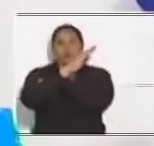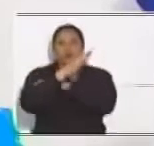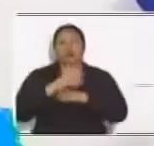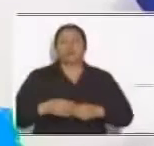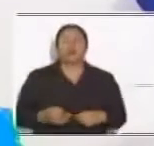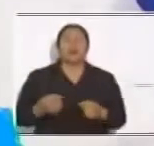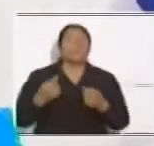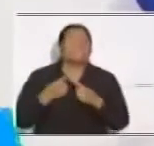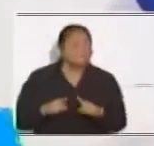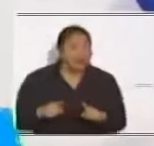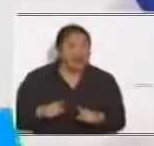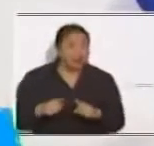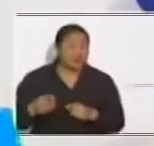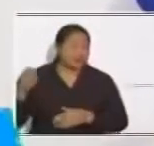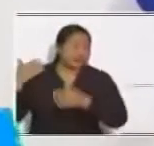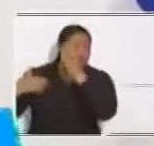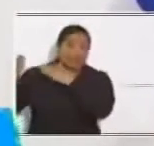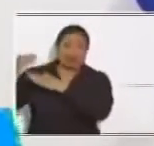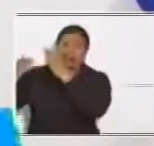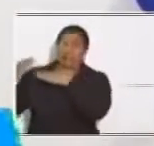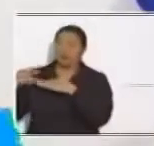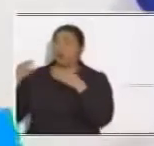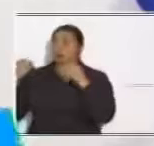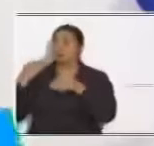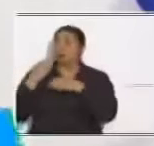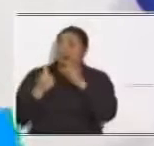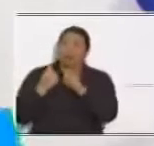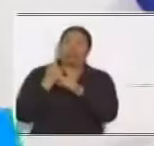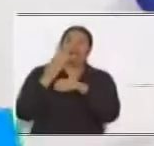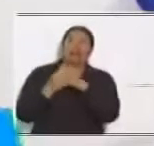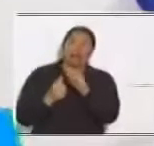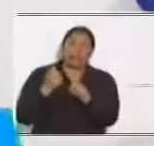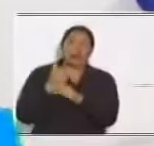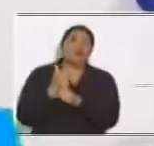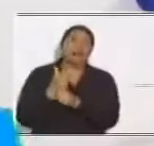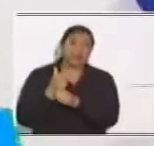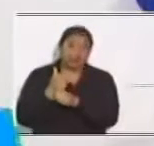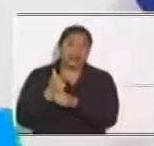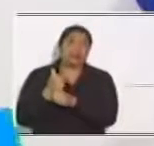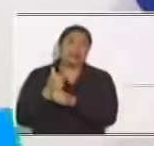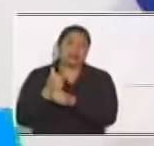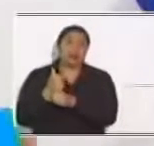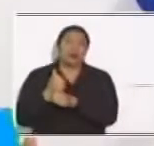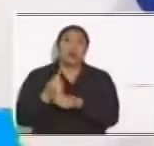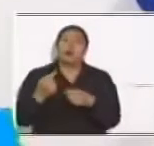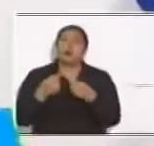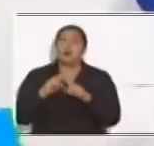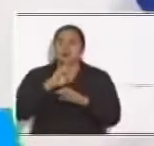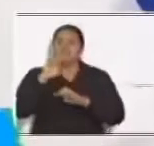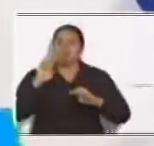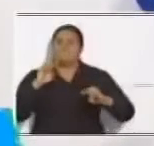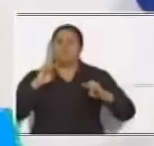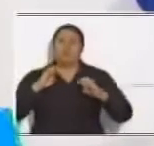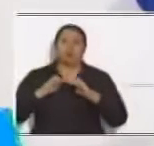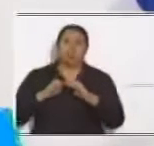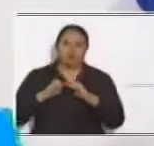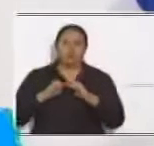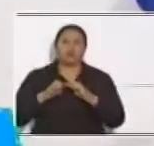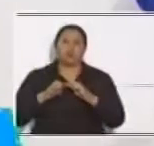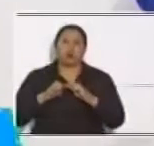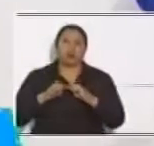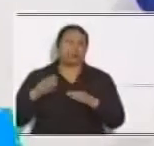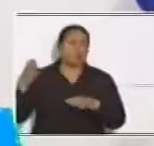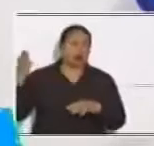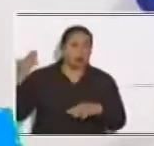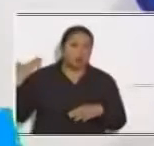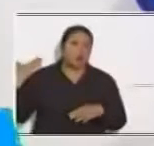hace miles de años, como les dije, esto era tan perfecto que siempre funcionaba,